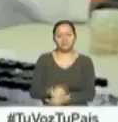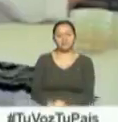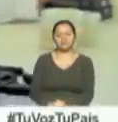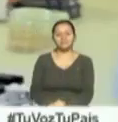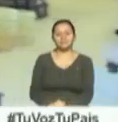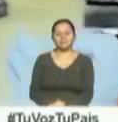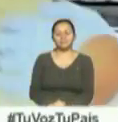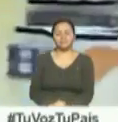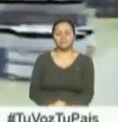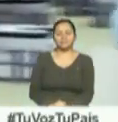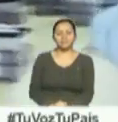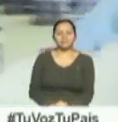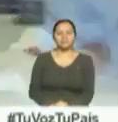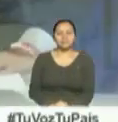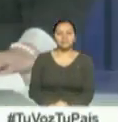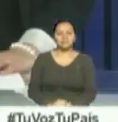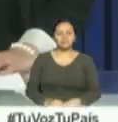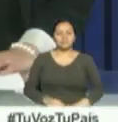Noticiero Ciudadano.